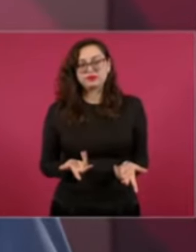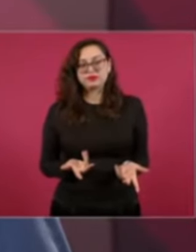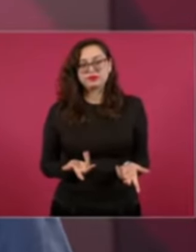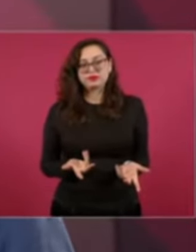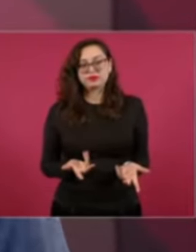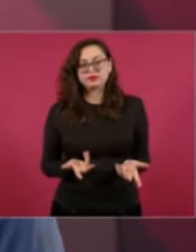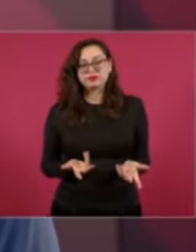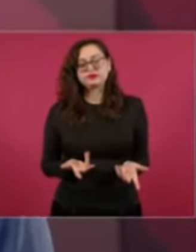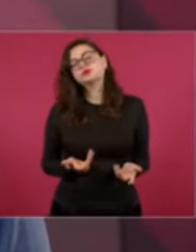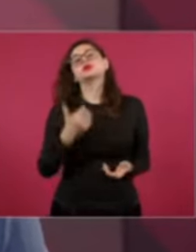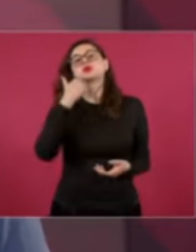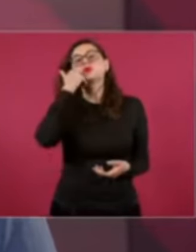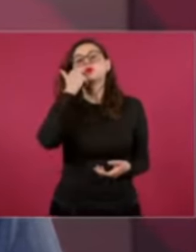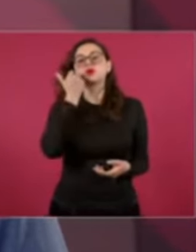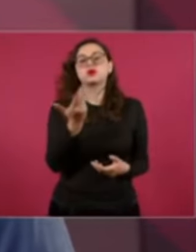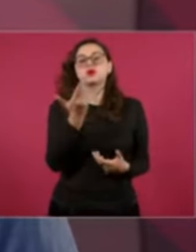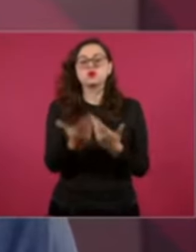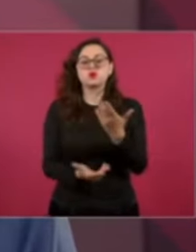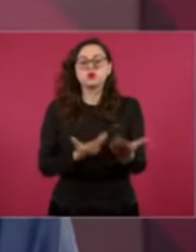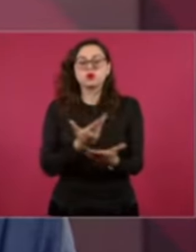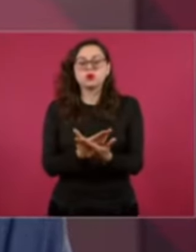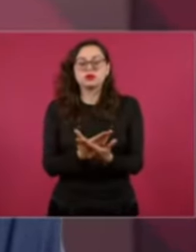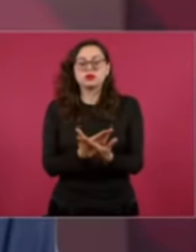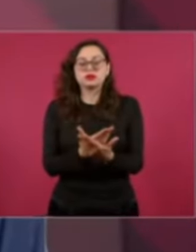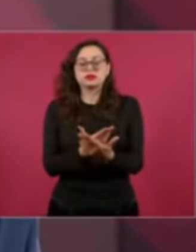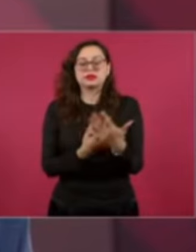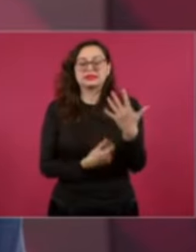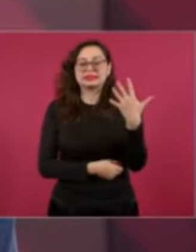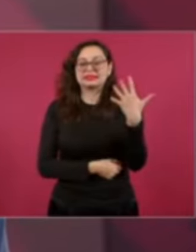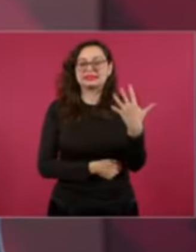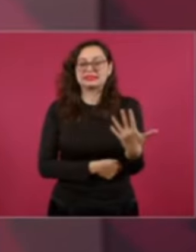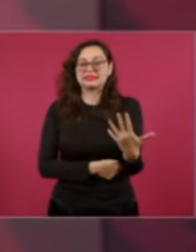Y quiero proponer a 5